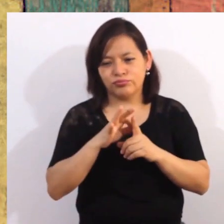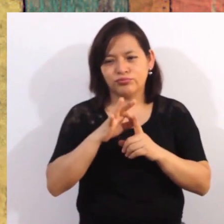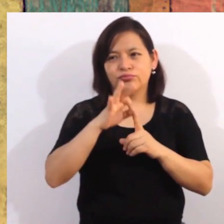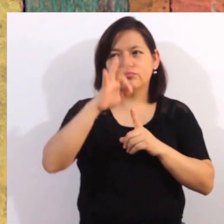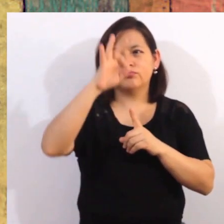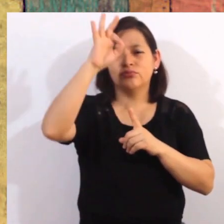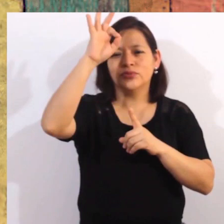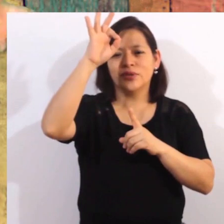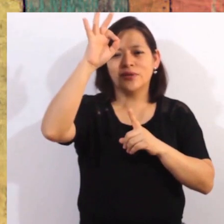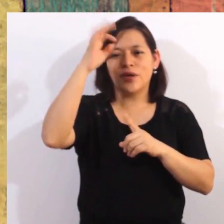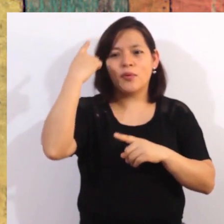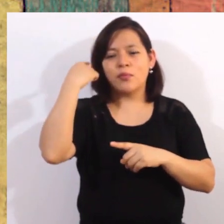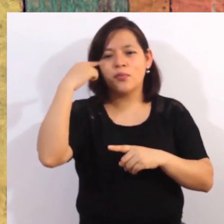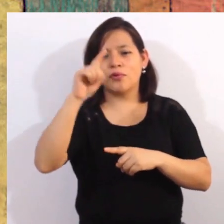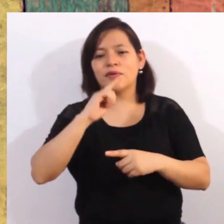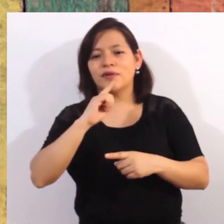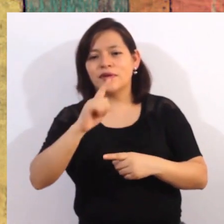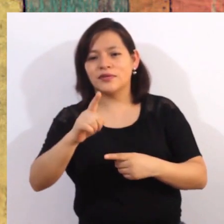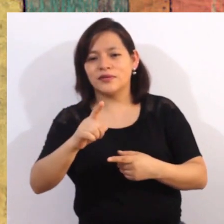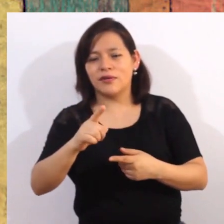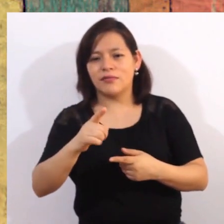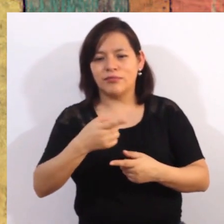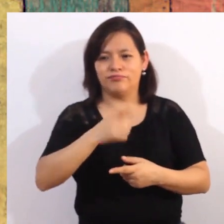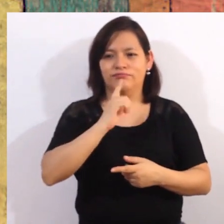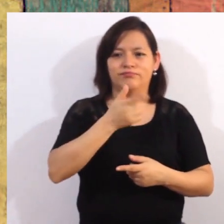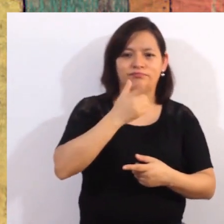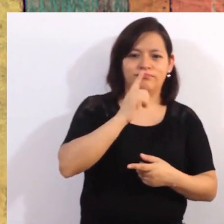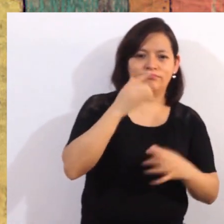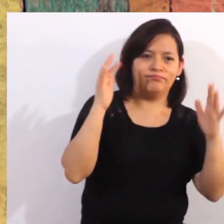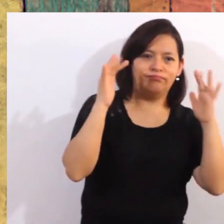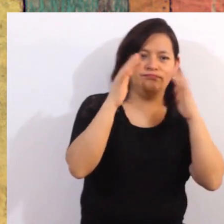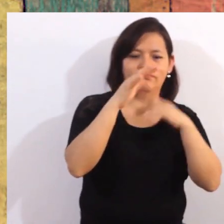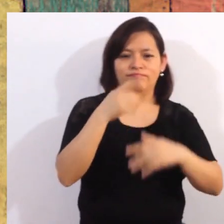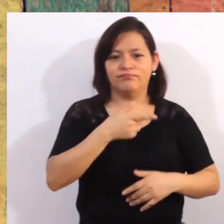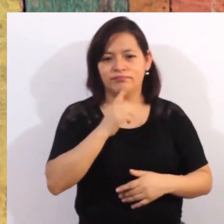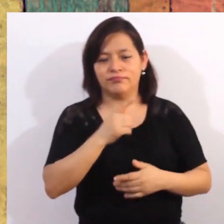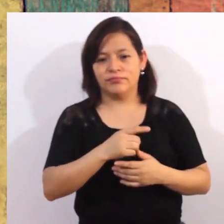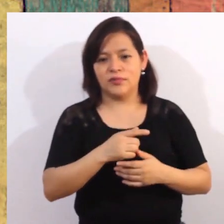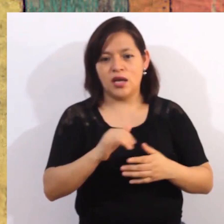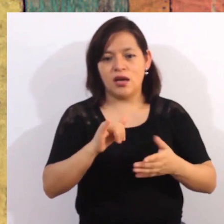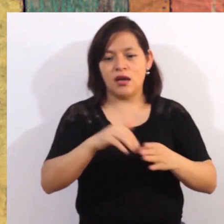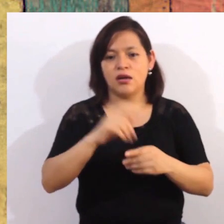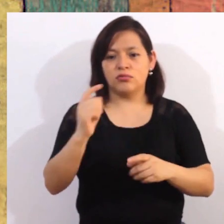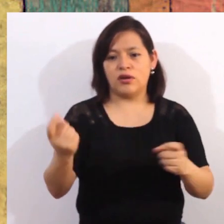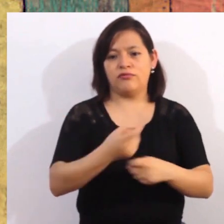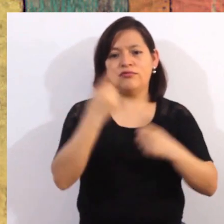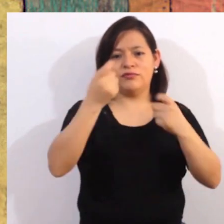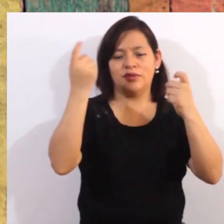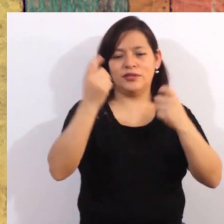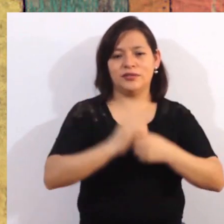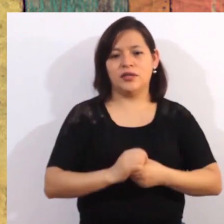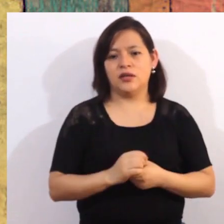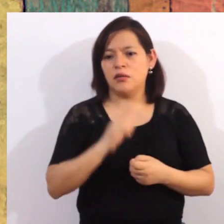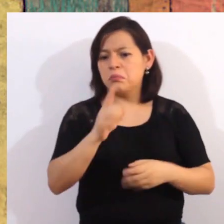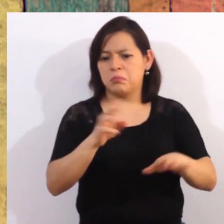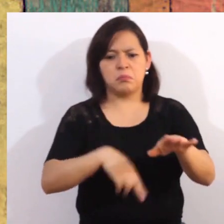una fiesta de orgía. Una situación catastrófica, algo que era muy común, sobre todo en los altos mandos del mundo